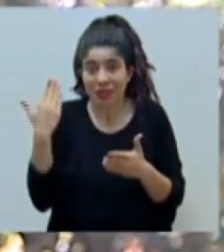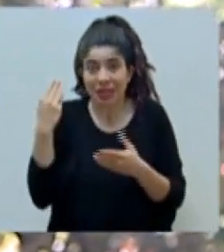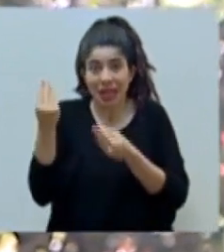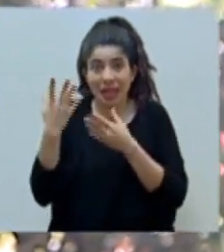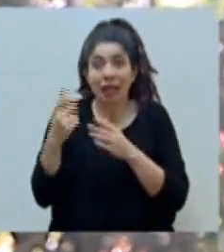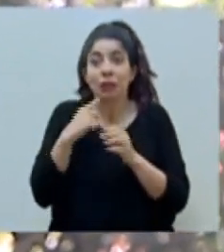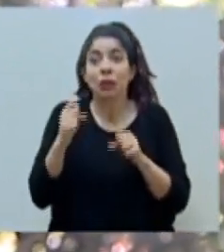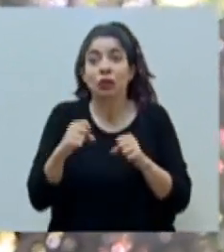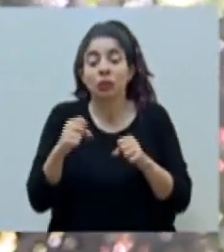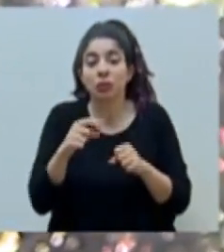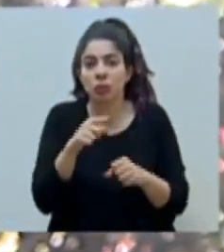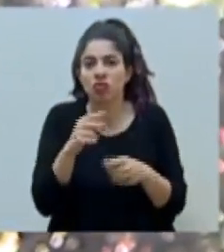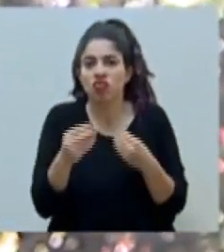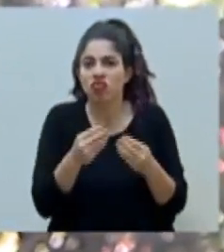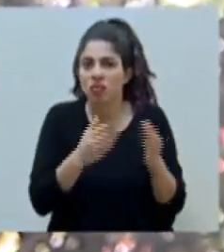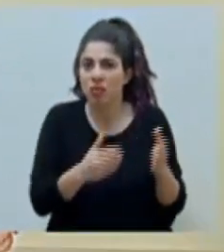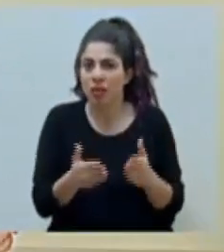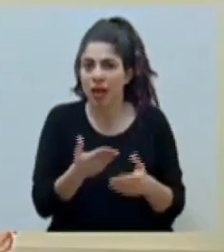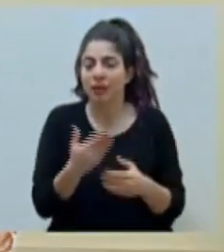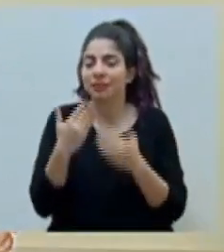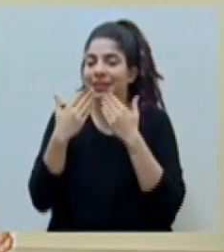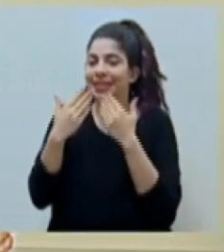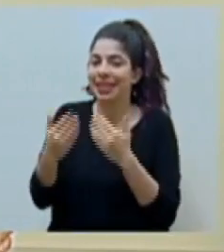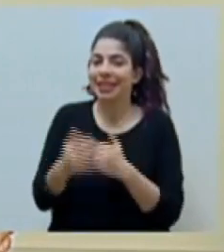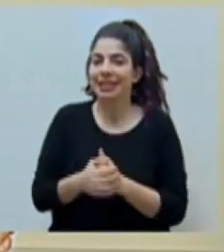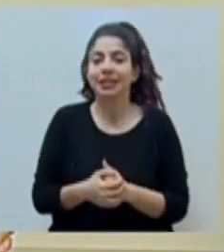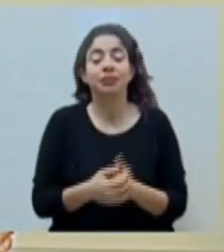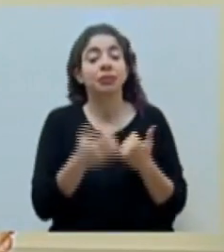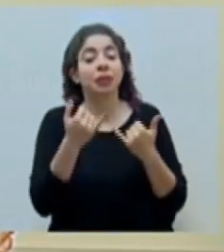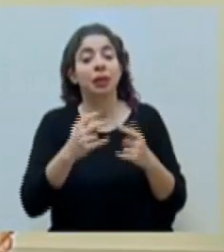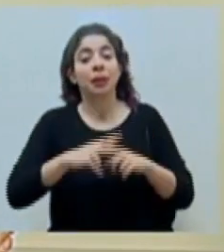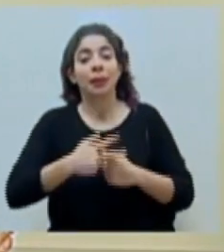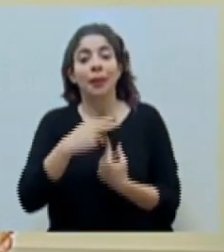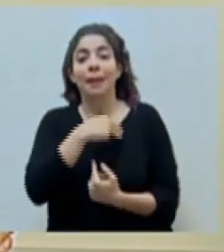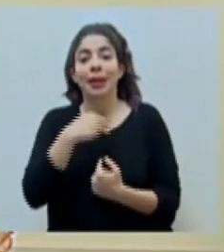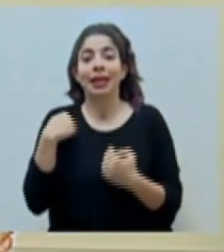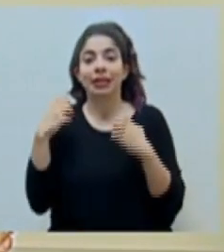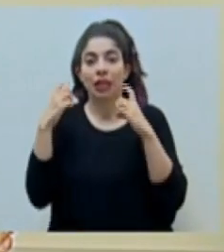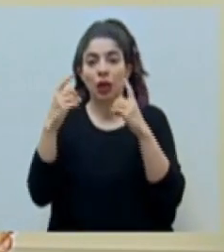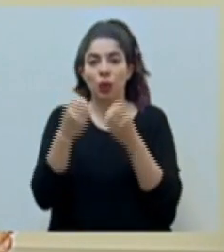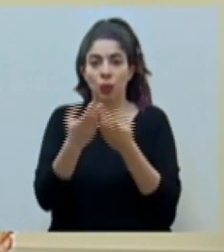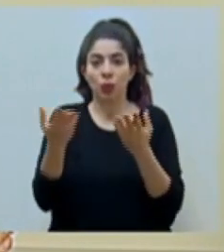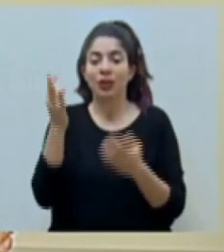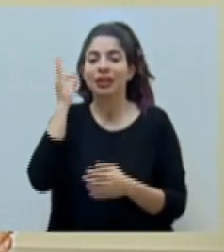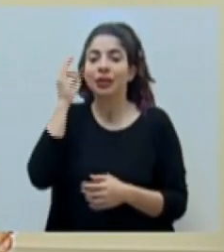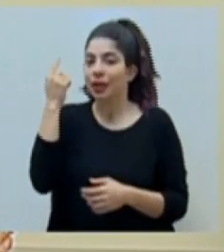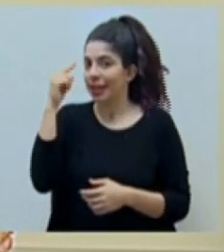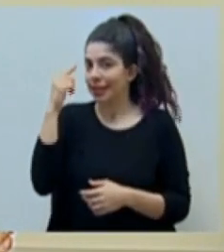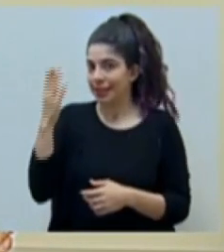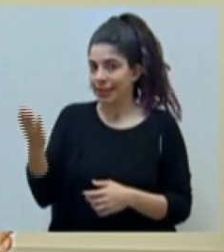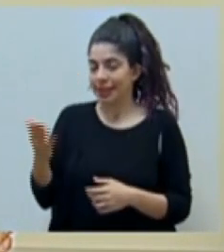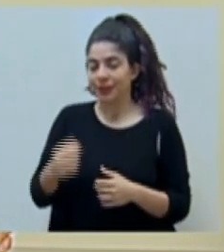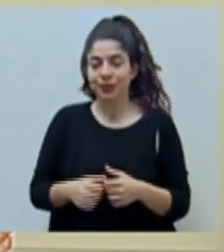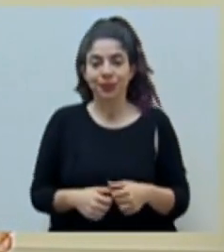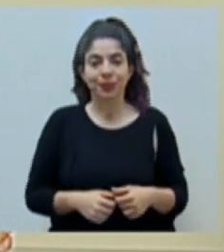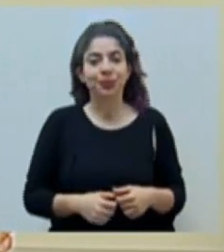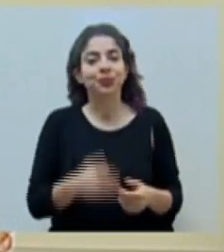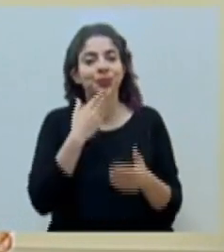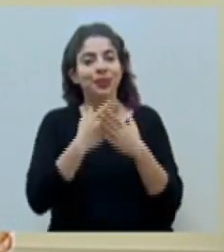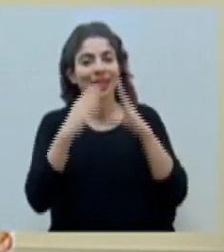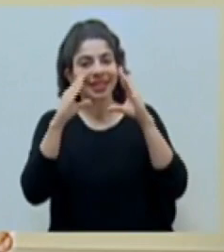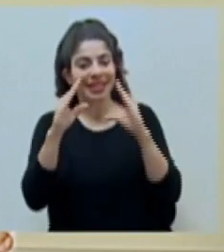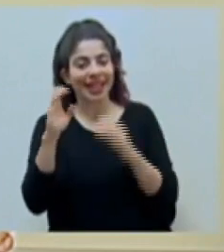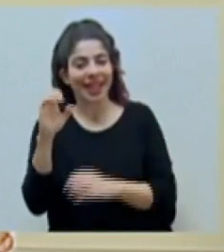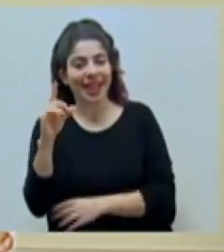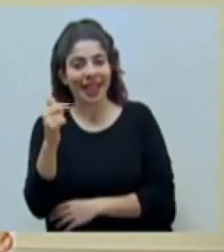alertando. Gracias. Iniciamos con la ministra de Educación Pública, la señora Giselle Cruz. Muy buenas tardes,